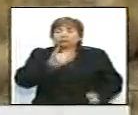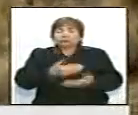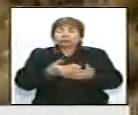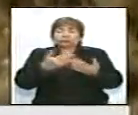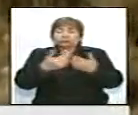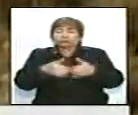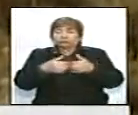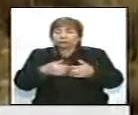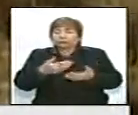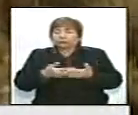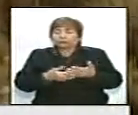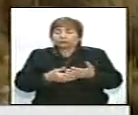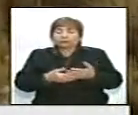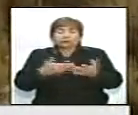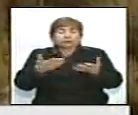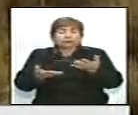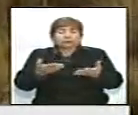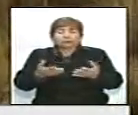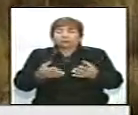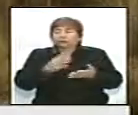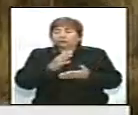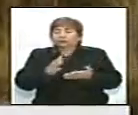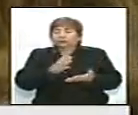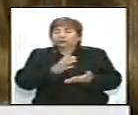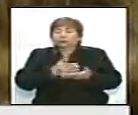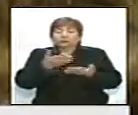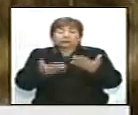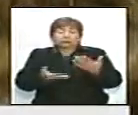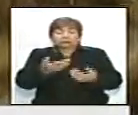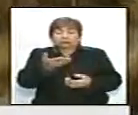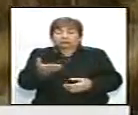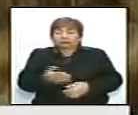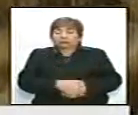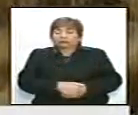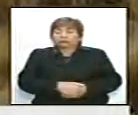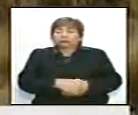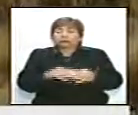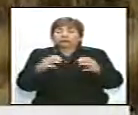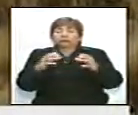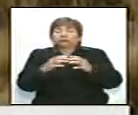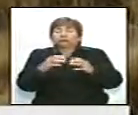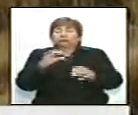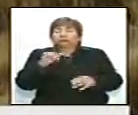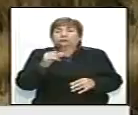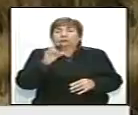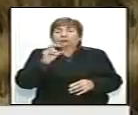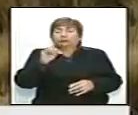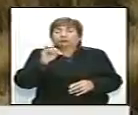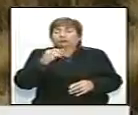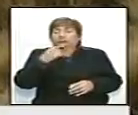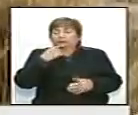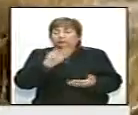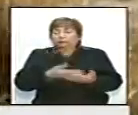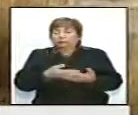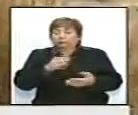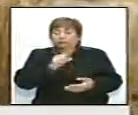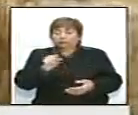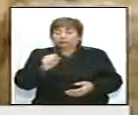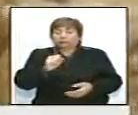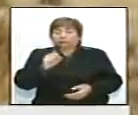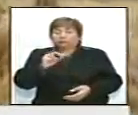represas ha generado la problemática. Por ello, el congresista por Junín visitó estas lagunas: San